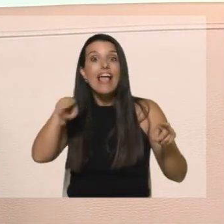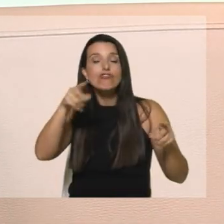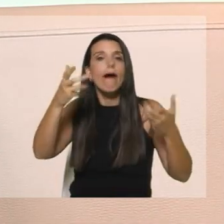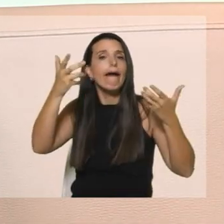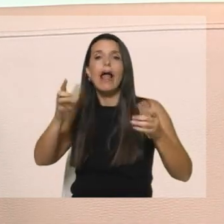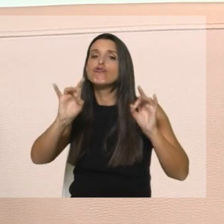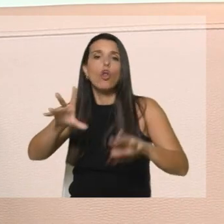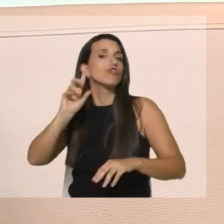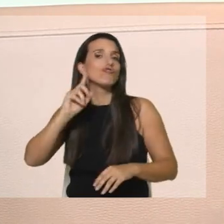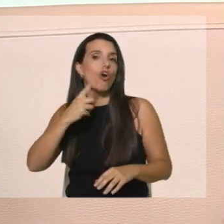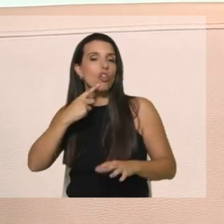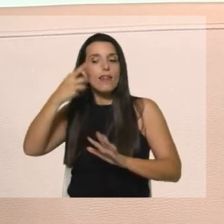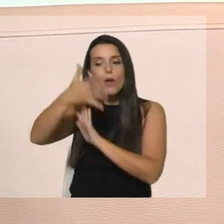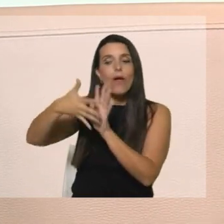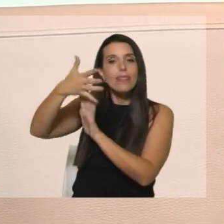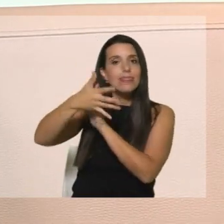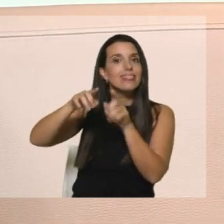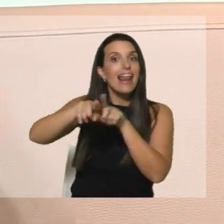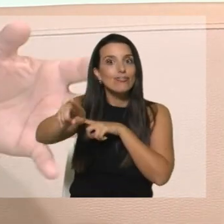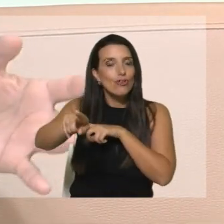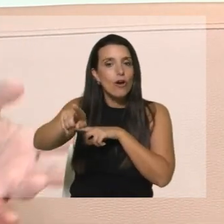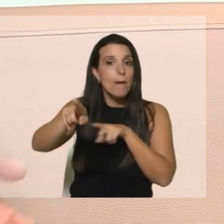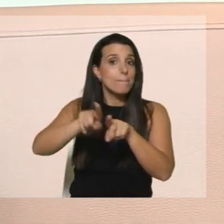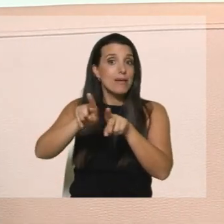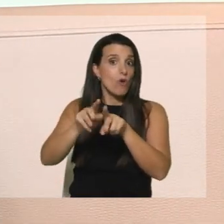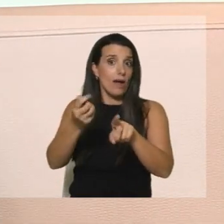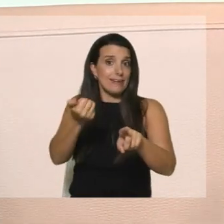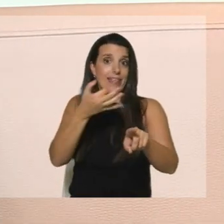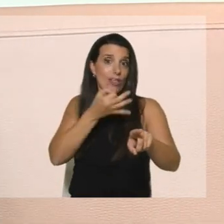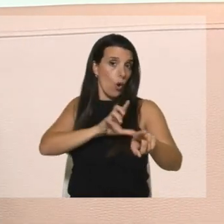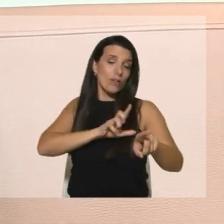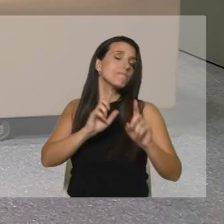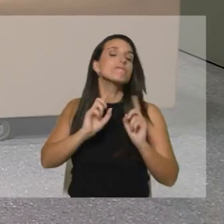actores sordos y en lengua de señas. Y lo mismo que planteaba Luis, esa